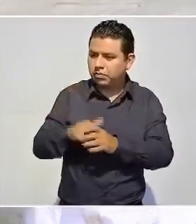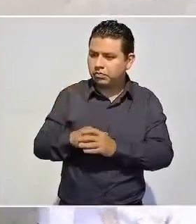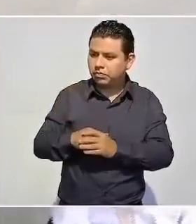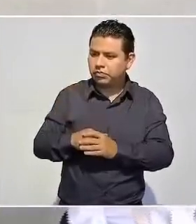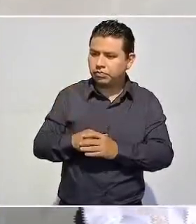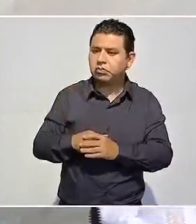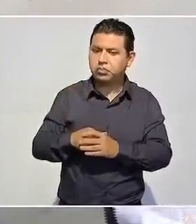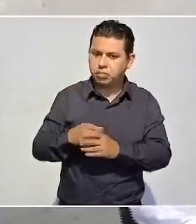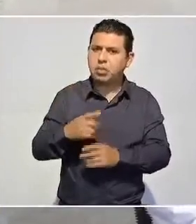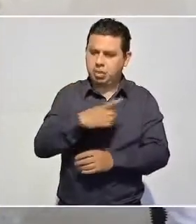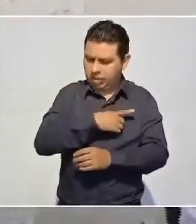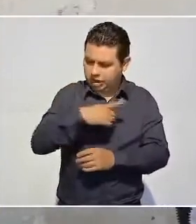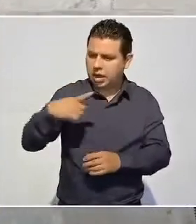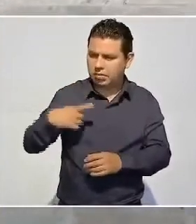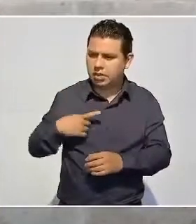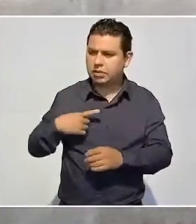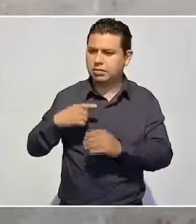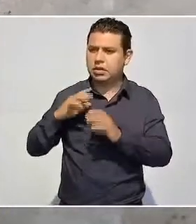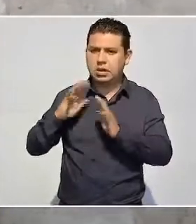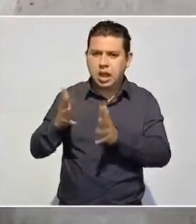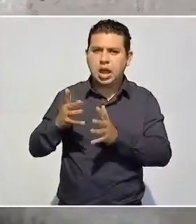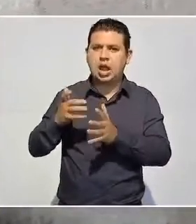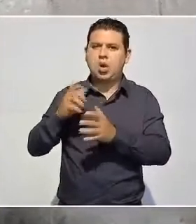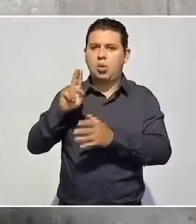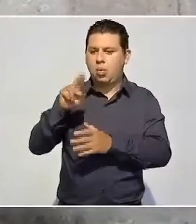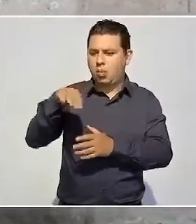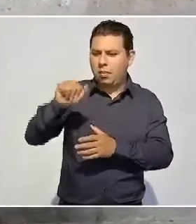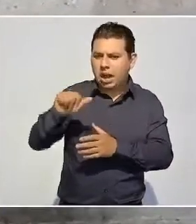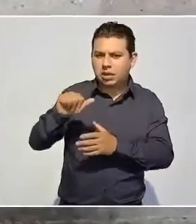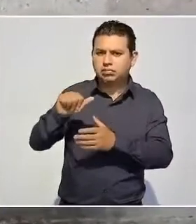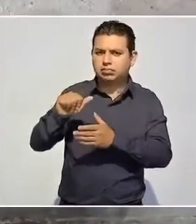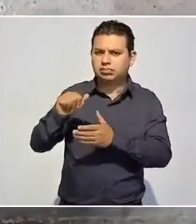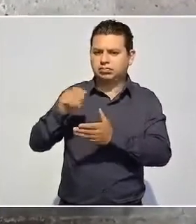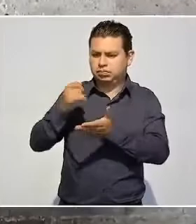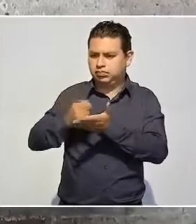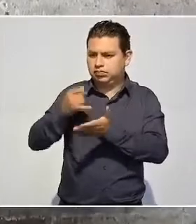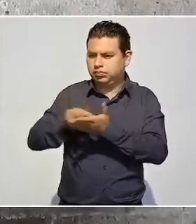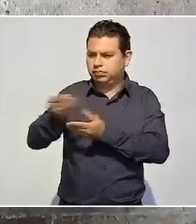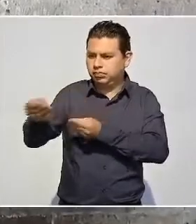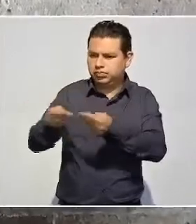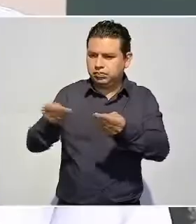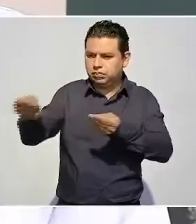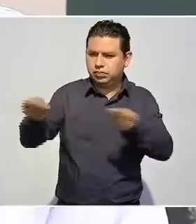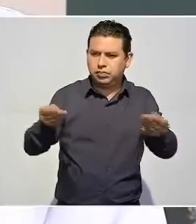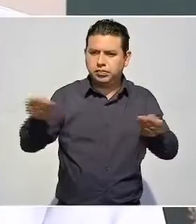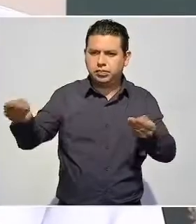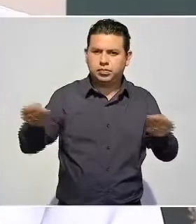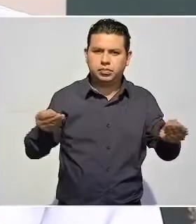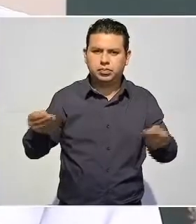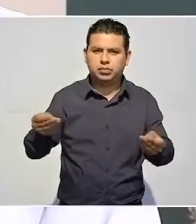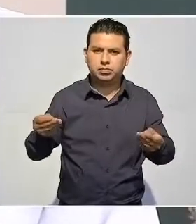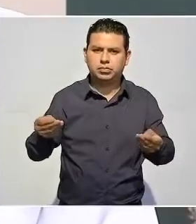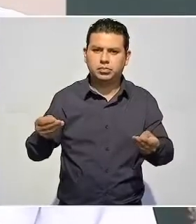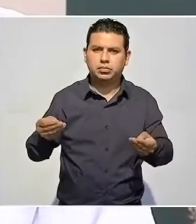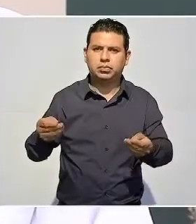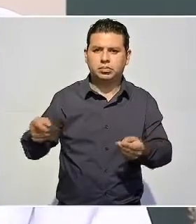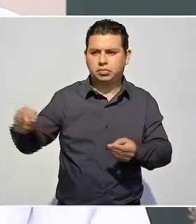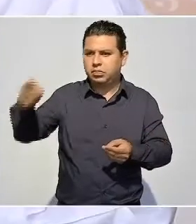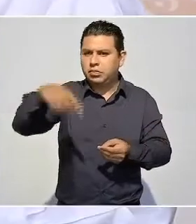seguir aplicándose las sumas en el pago de las